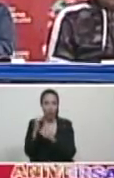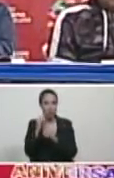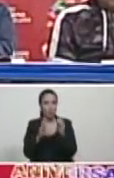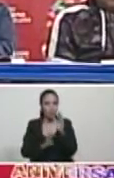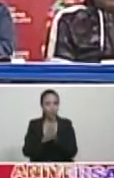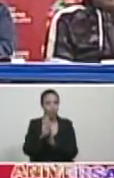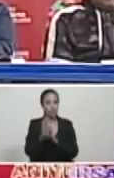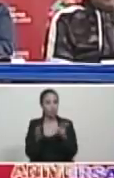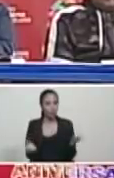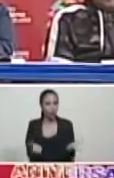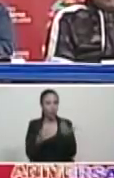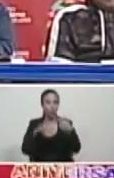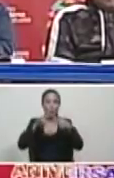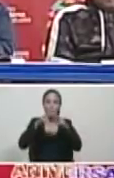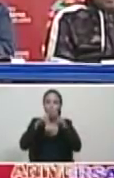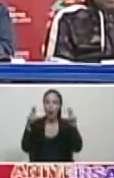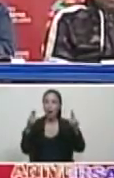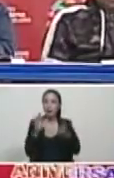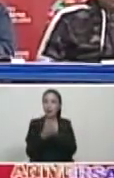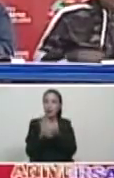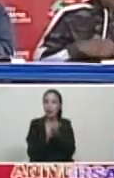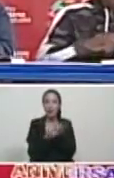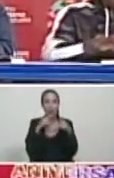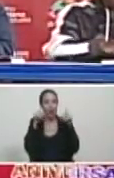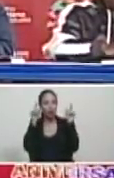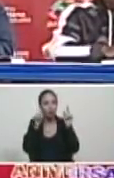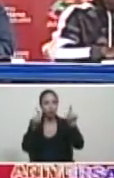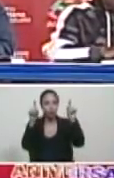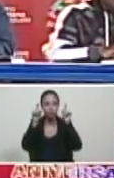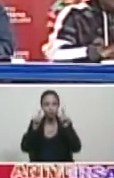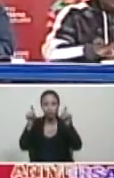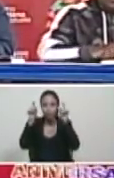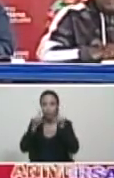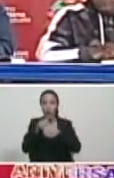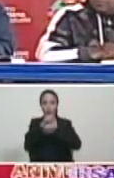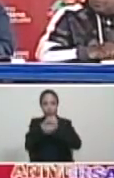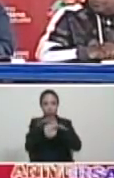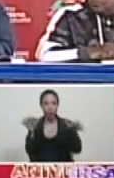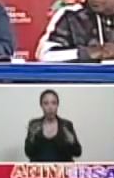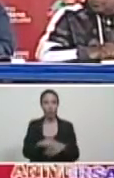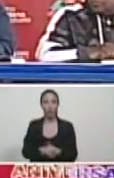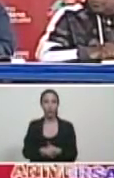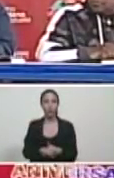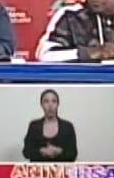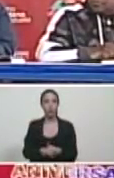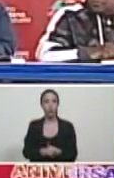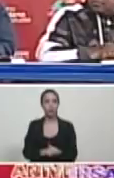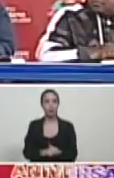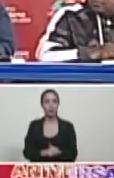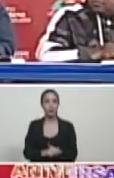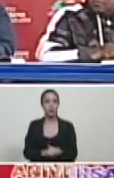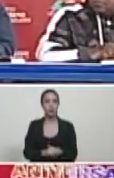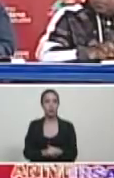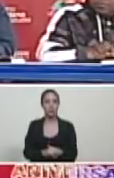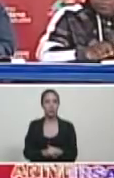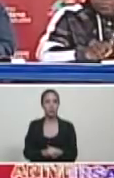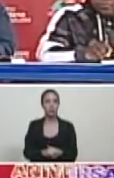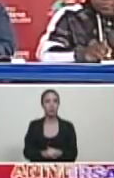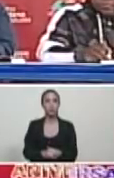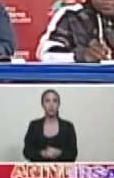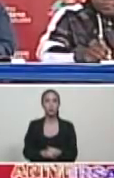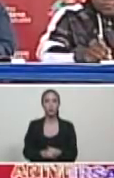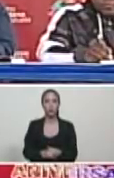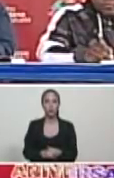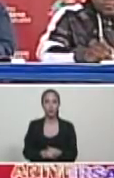llevando iniciativas de paz del joven, iniciativas deportivas, muralísticas,